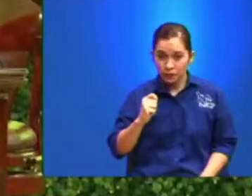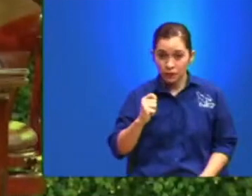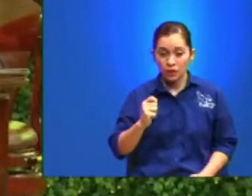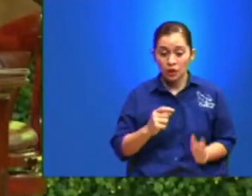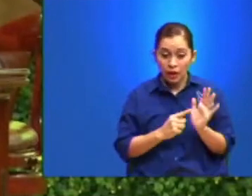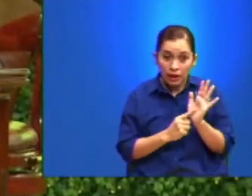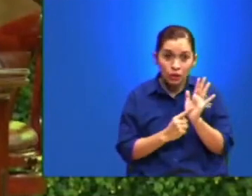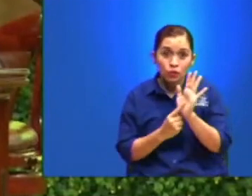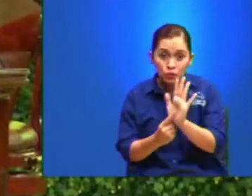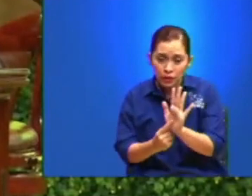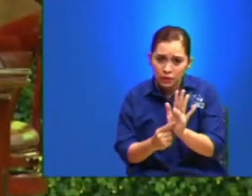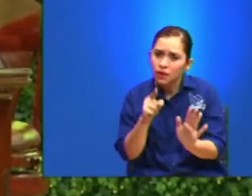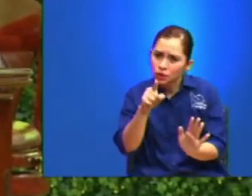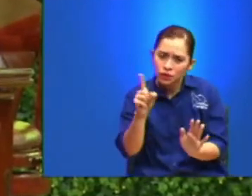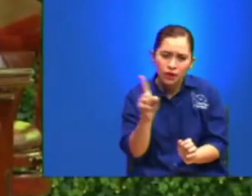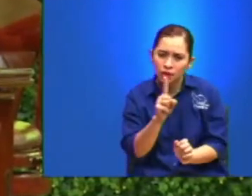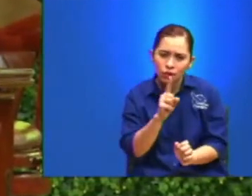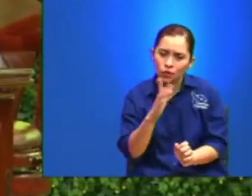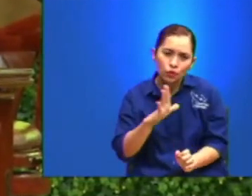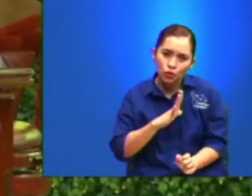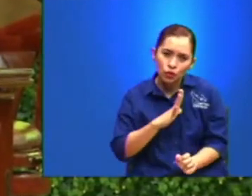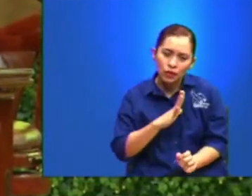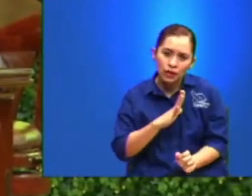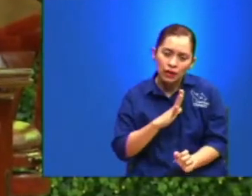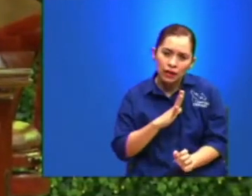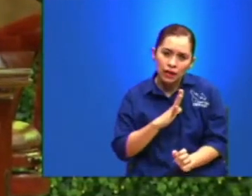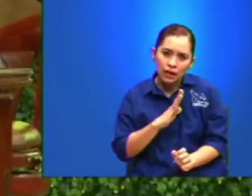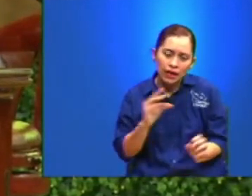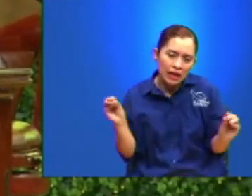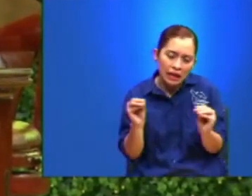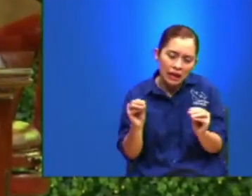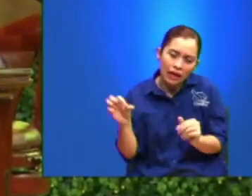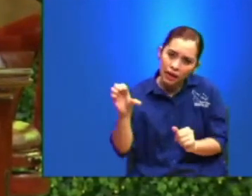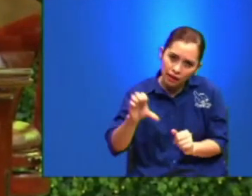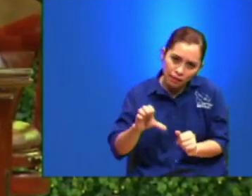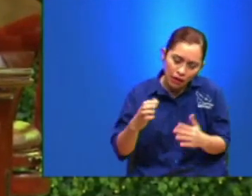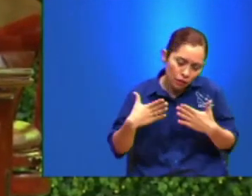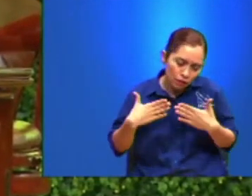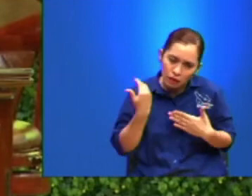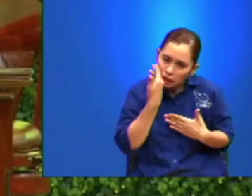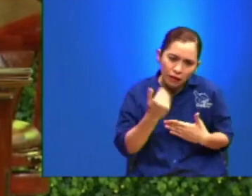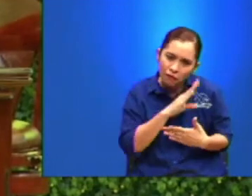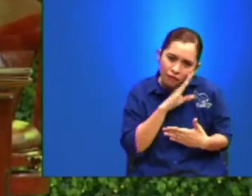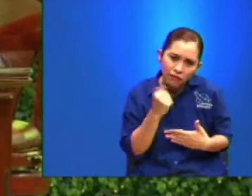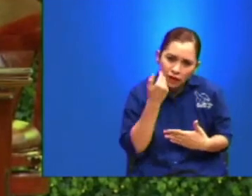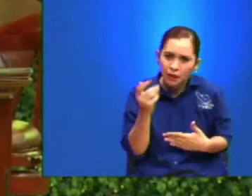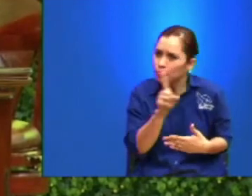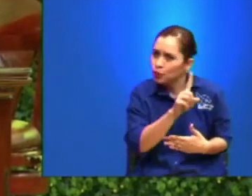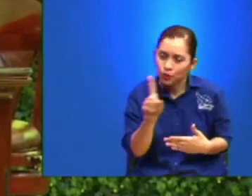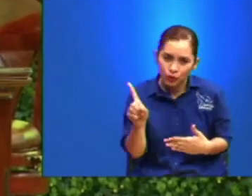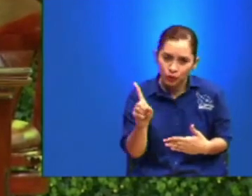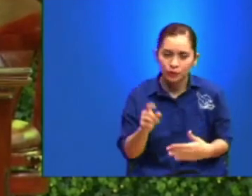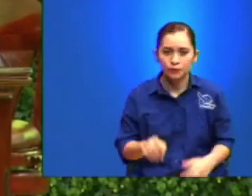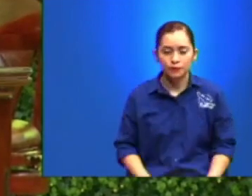no hay ningún problema es un hisopado esos amigables que hay